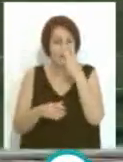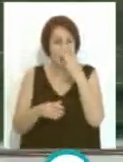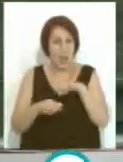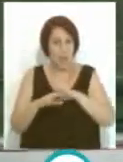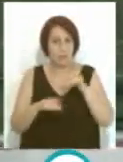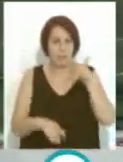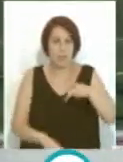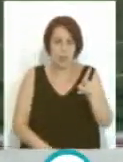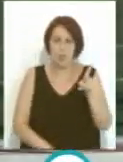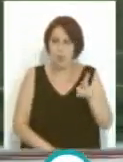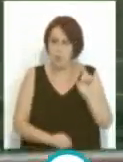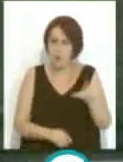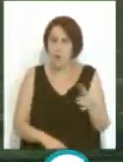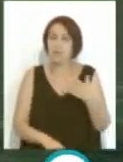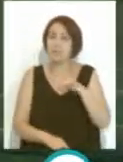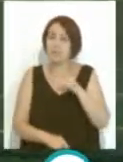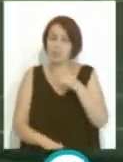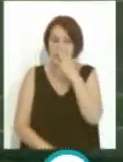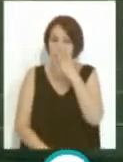La verdad que, bueno, el carnaval también nos gusta y él,